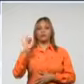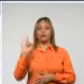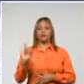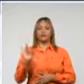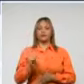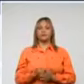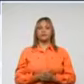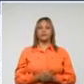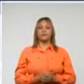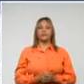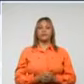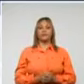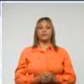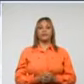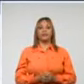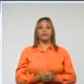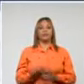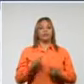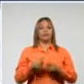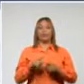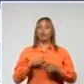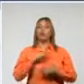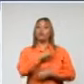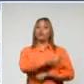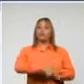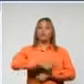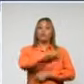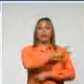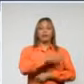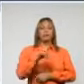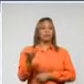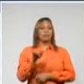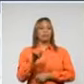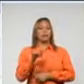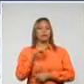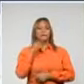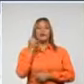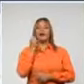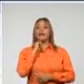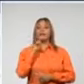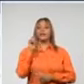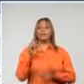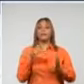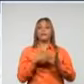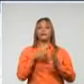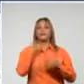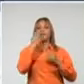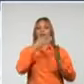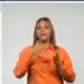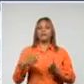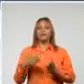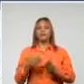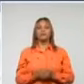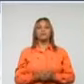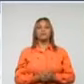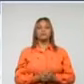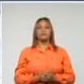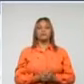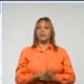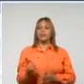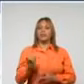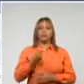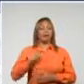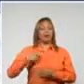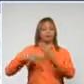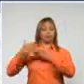5.573.847. Y el otro país que tuvo más de 1.000 fallecidos en el día de ayer, pues fue como, al igual que en días